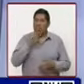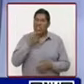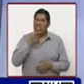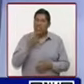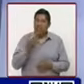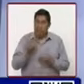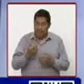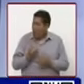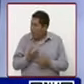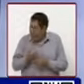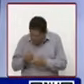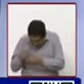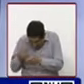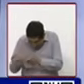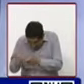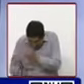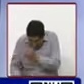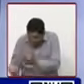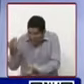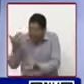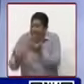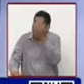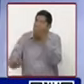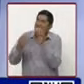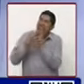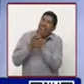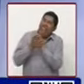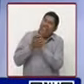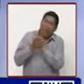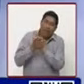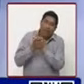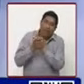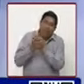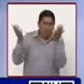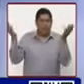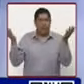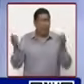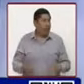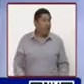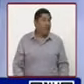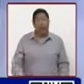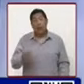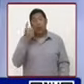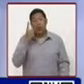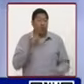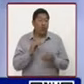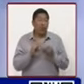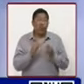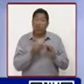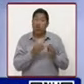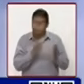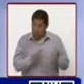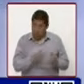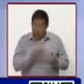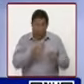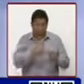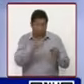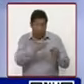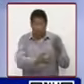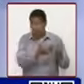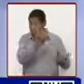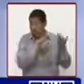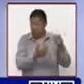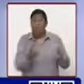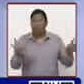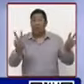pirómanos que están destruyendo evidentemente nuestro medio ambiente y áreas protegidas en especial. Uno de los comunarios que ha incendiado varias hectáreas de